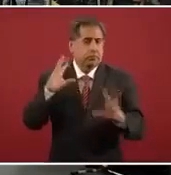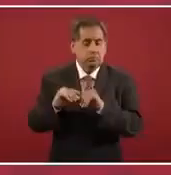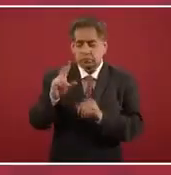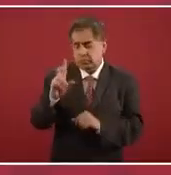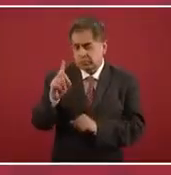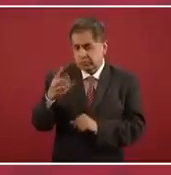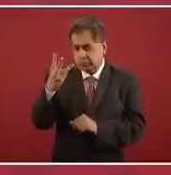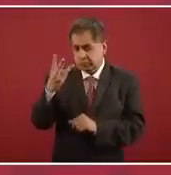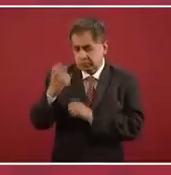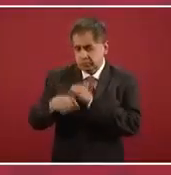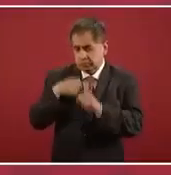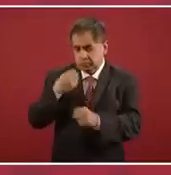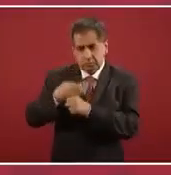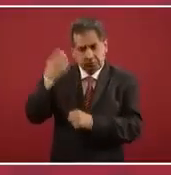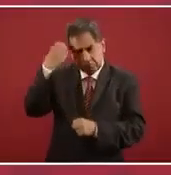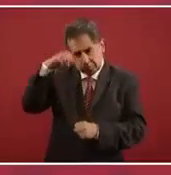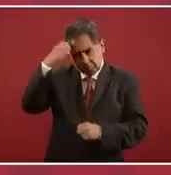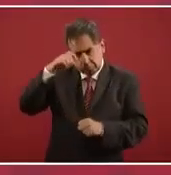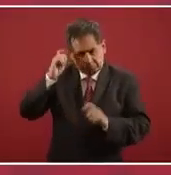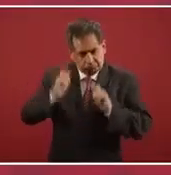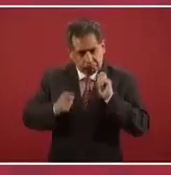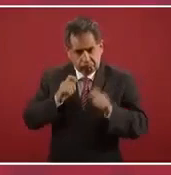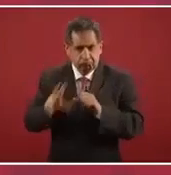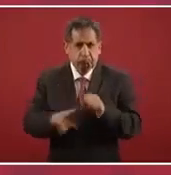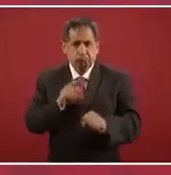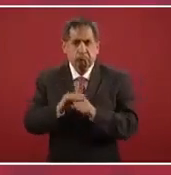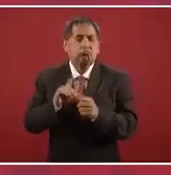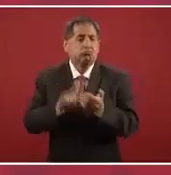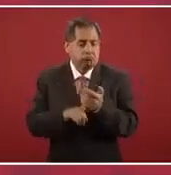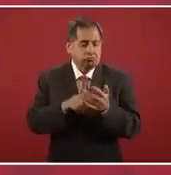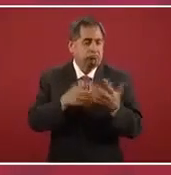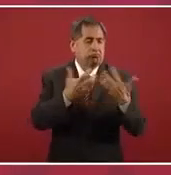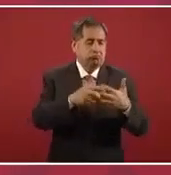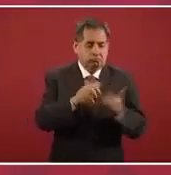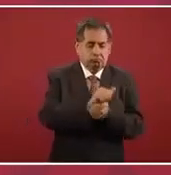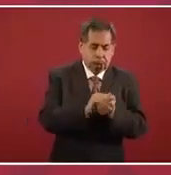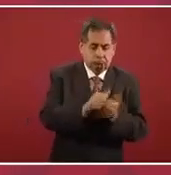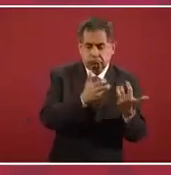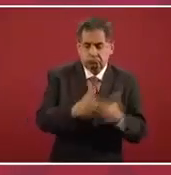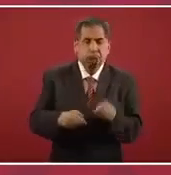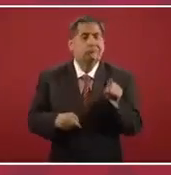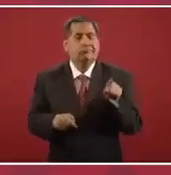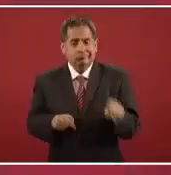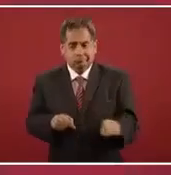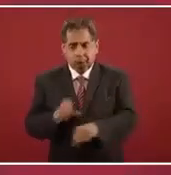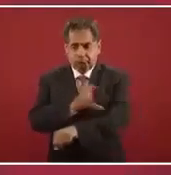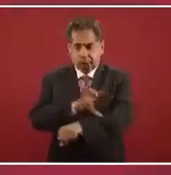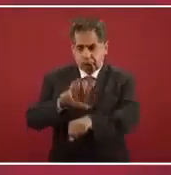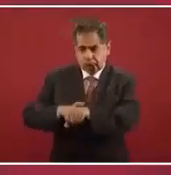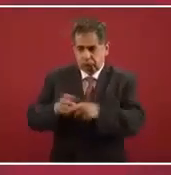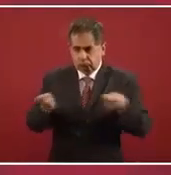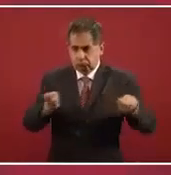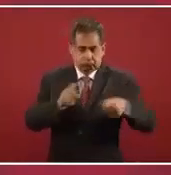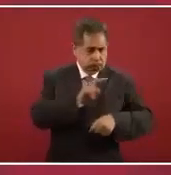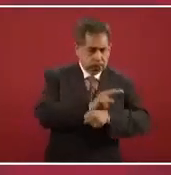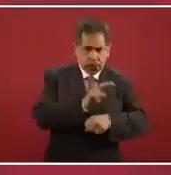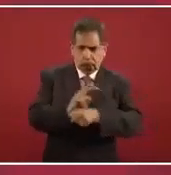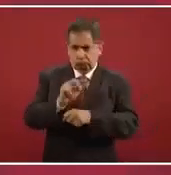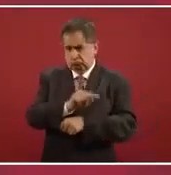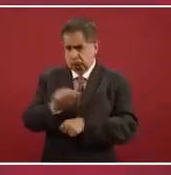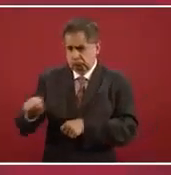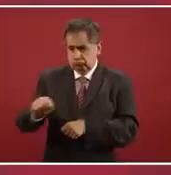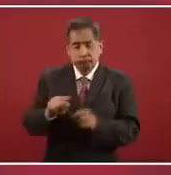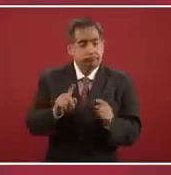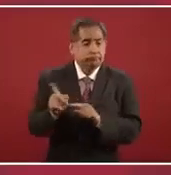años de experiencia precisamente en refinación y procesos. Él es el que coordina las rehabilitaciones. Por parte